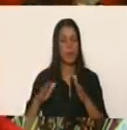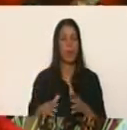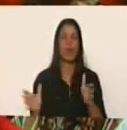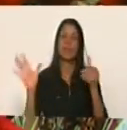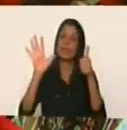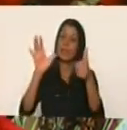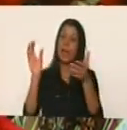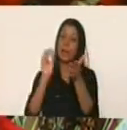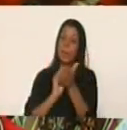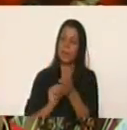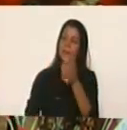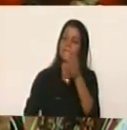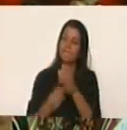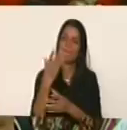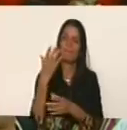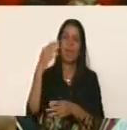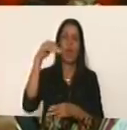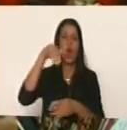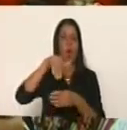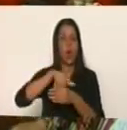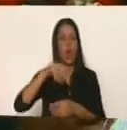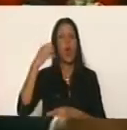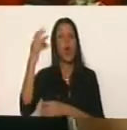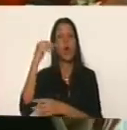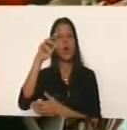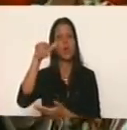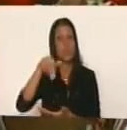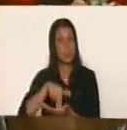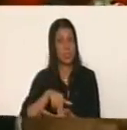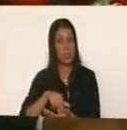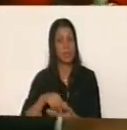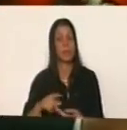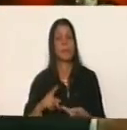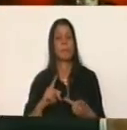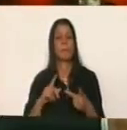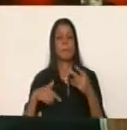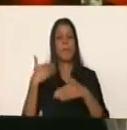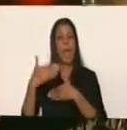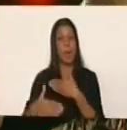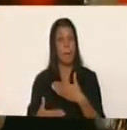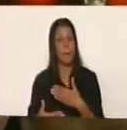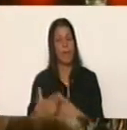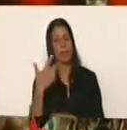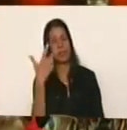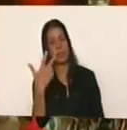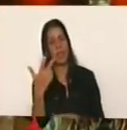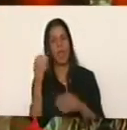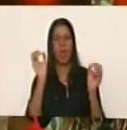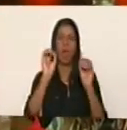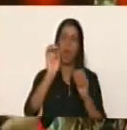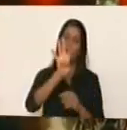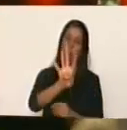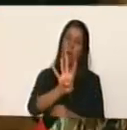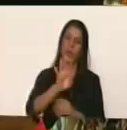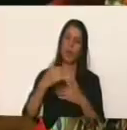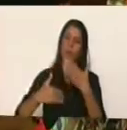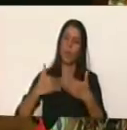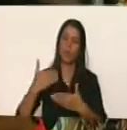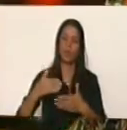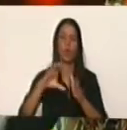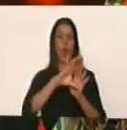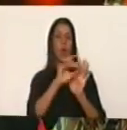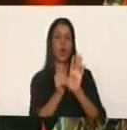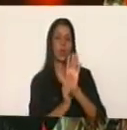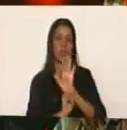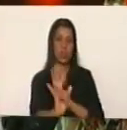procesos constituyentes. Después tuvimos 3-4 procesos constituyentes y un